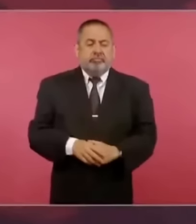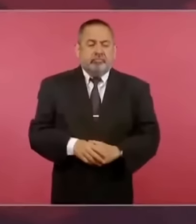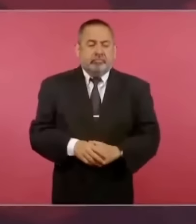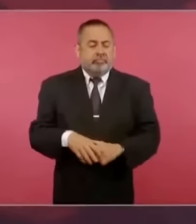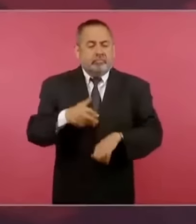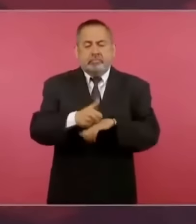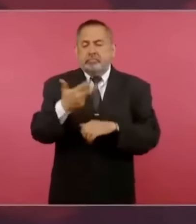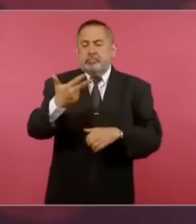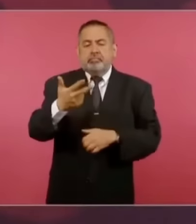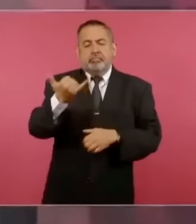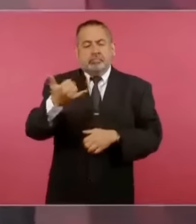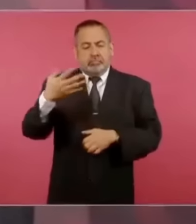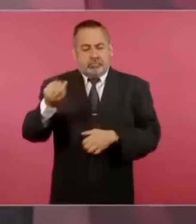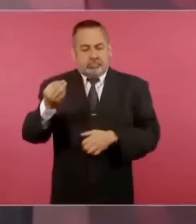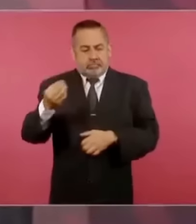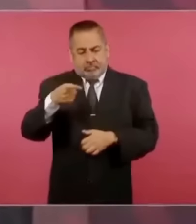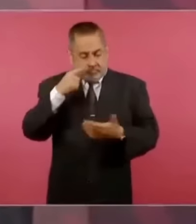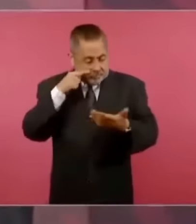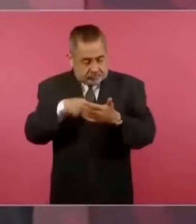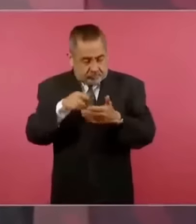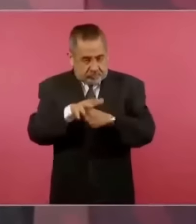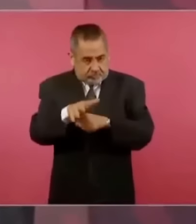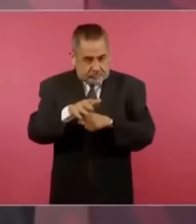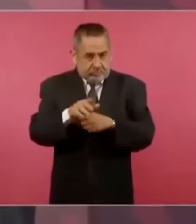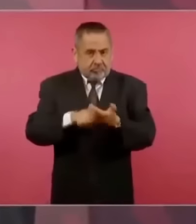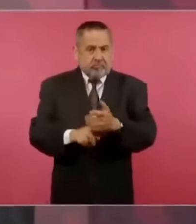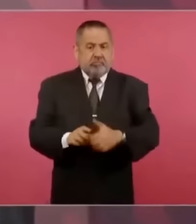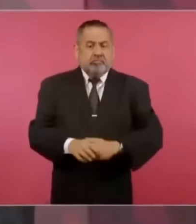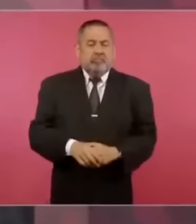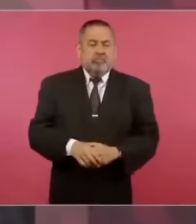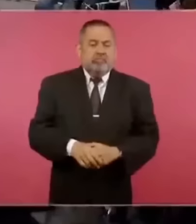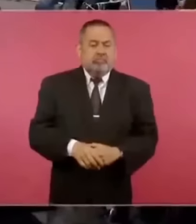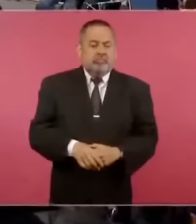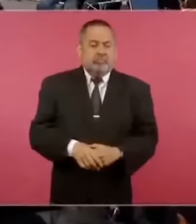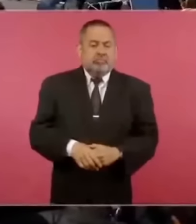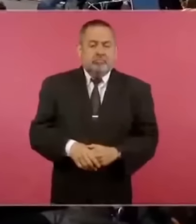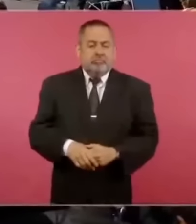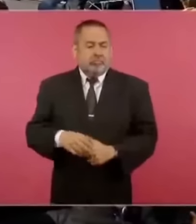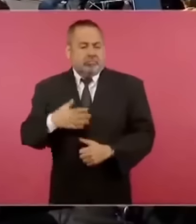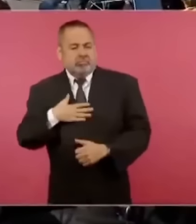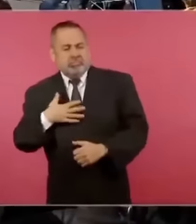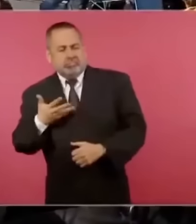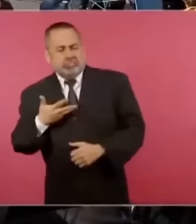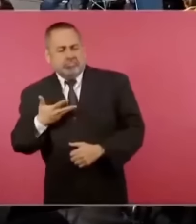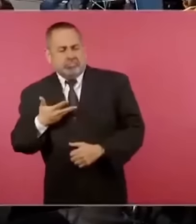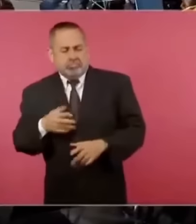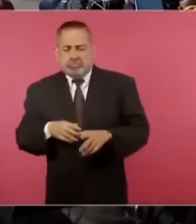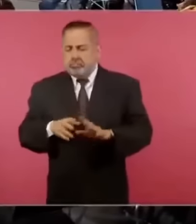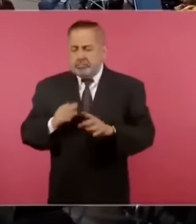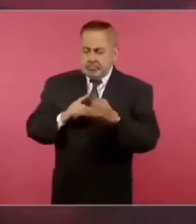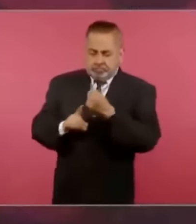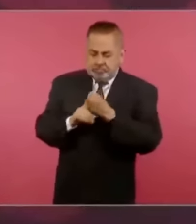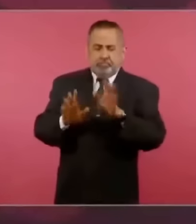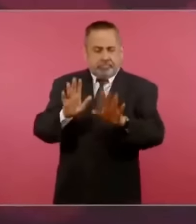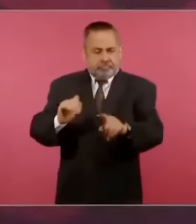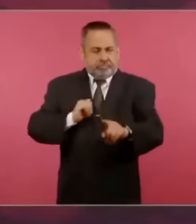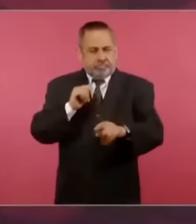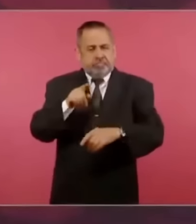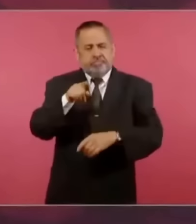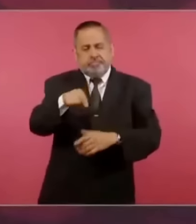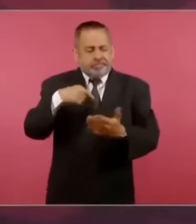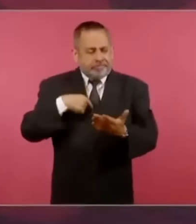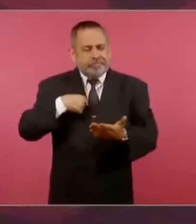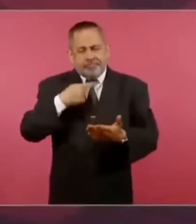el 8 y el 9. En el mío sí está. Ya, entonces no hay problema, aprovechando. Entonces, aquí